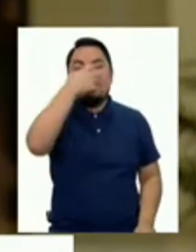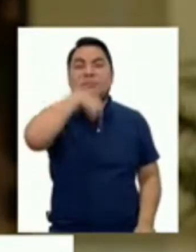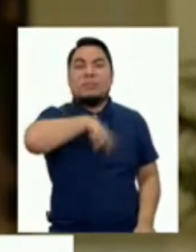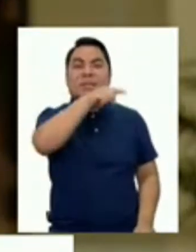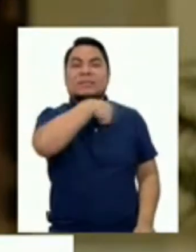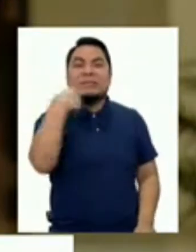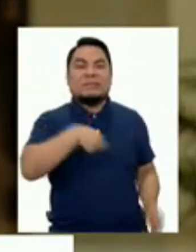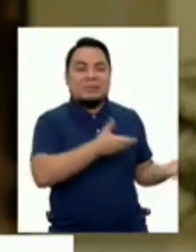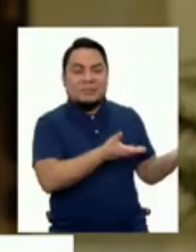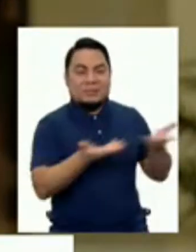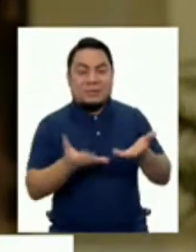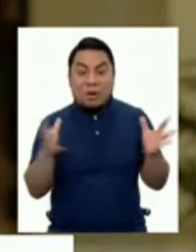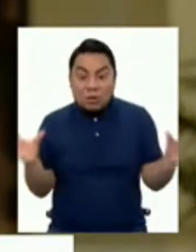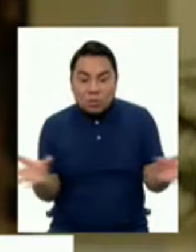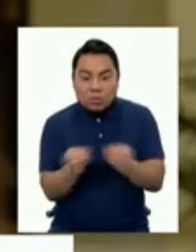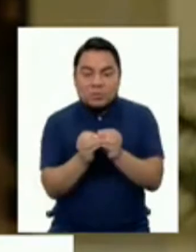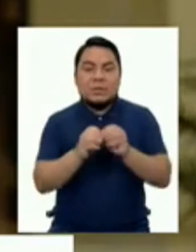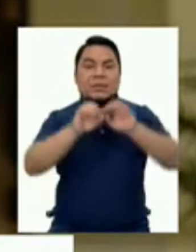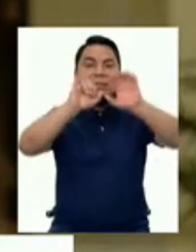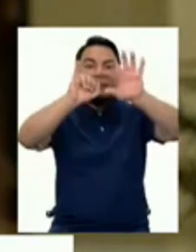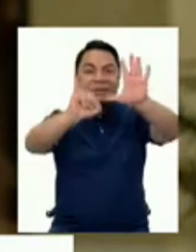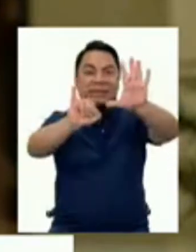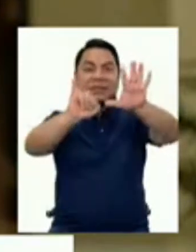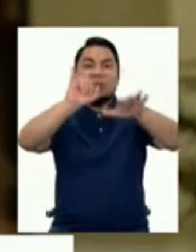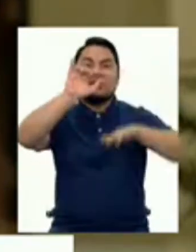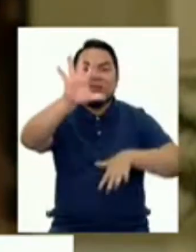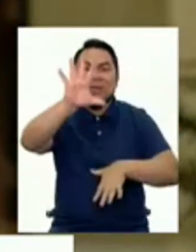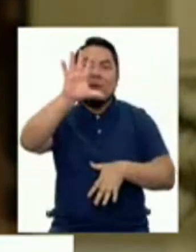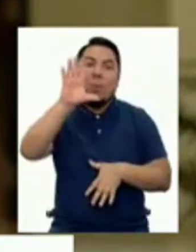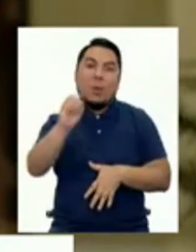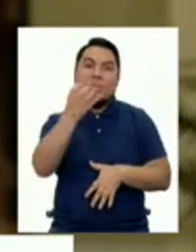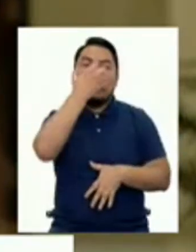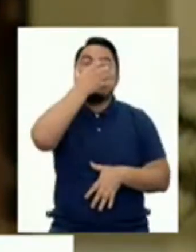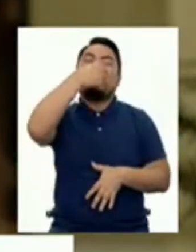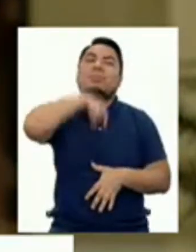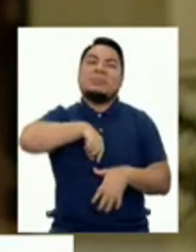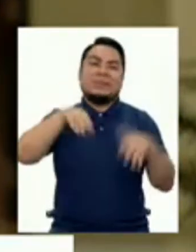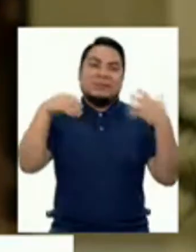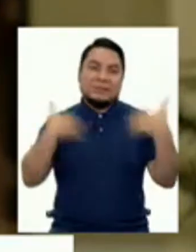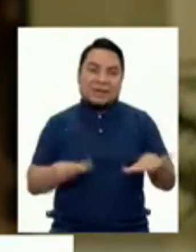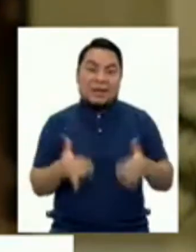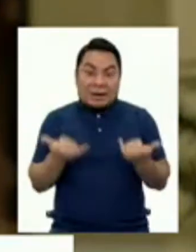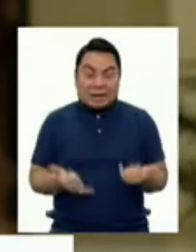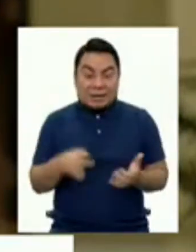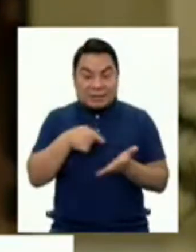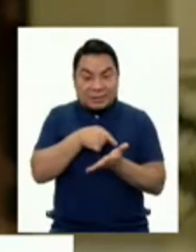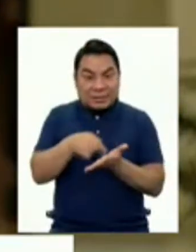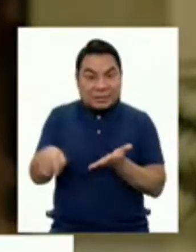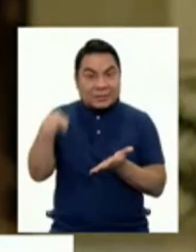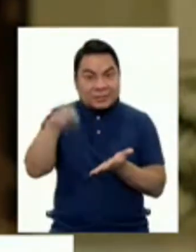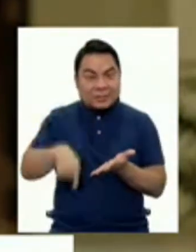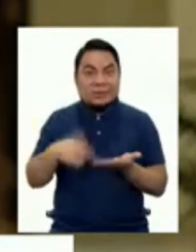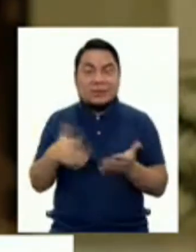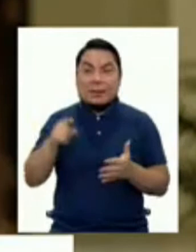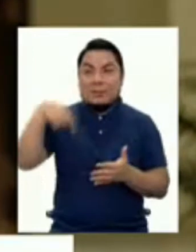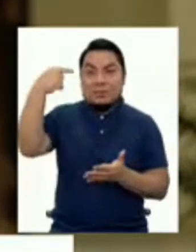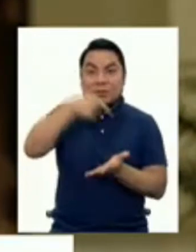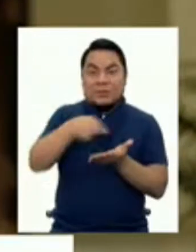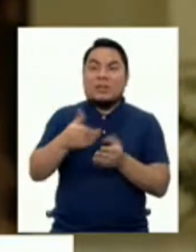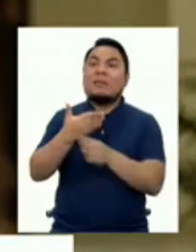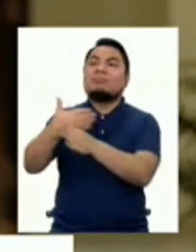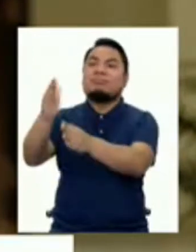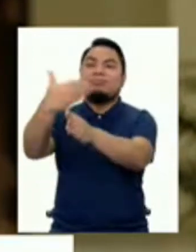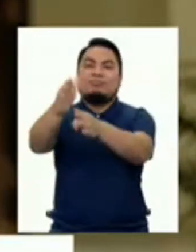Tenemos 650 que vamos a repartir en el transcurso de esta y la próxima